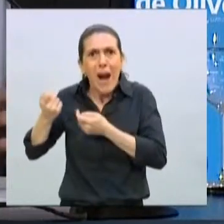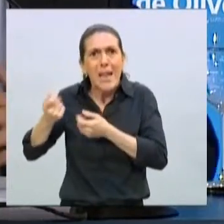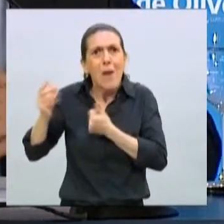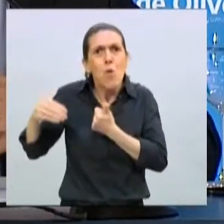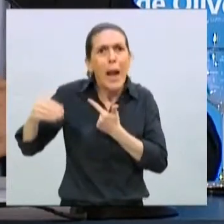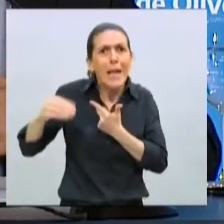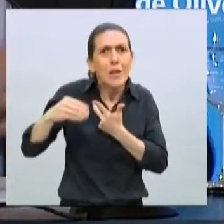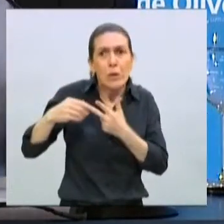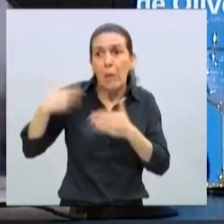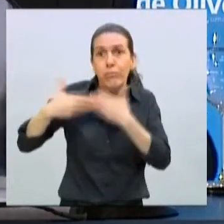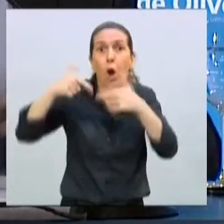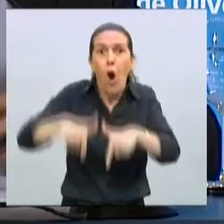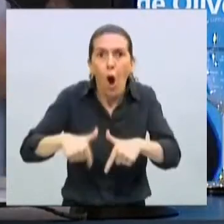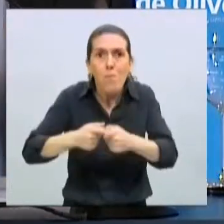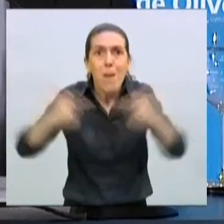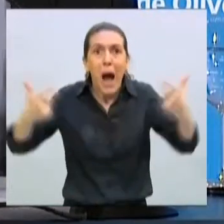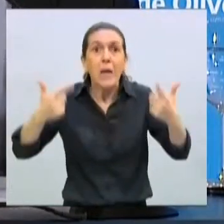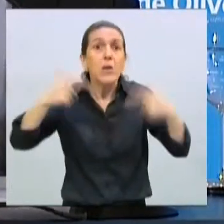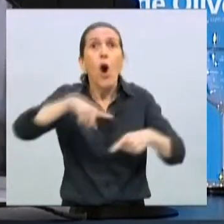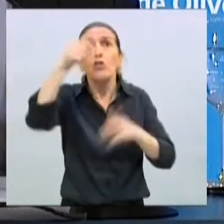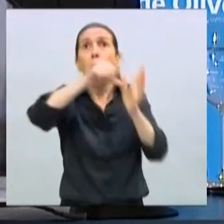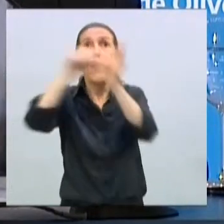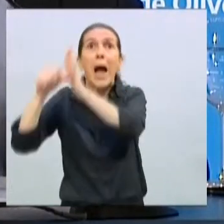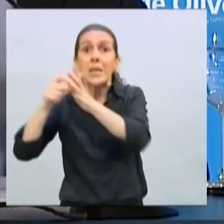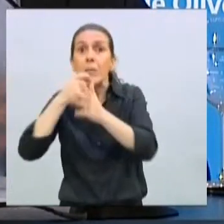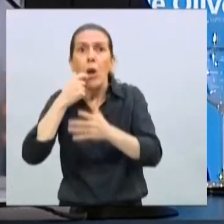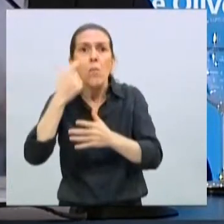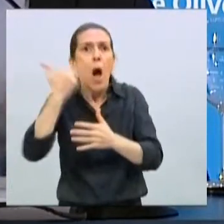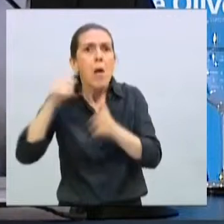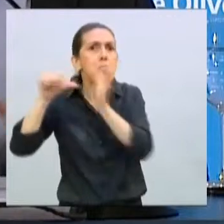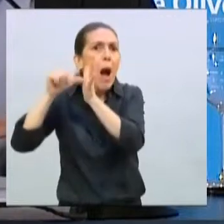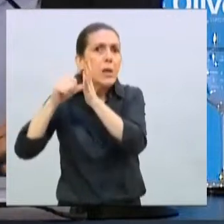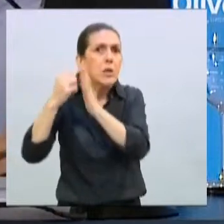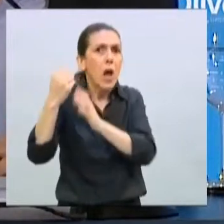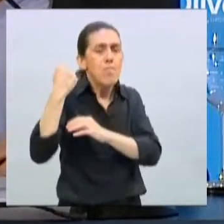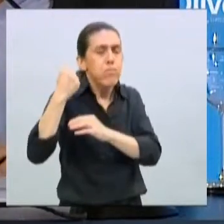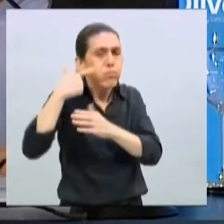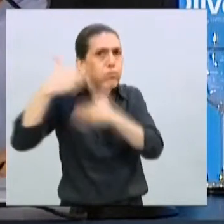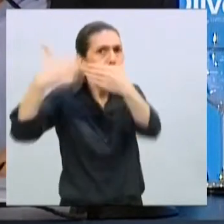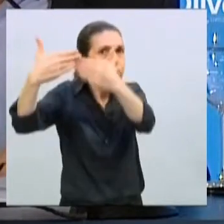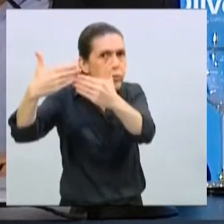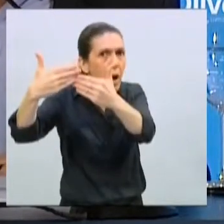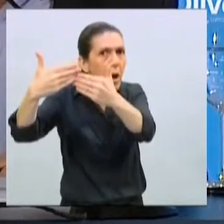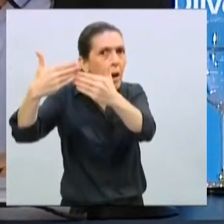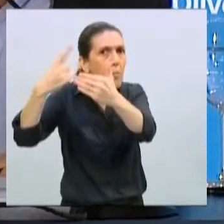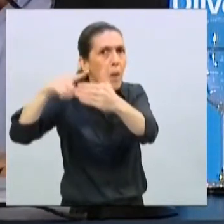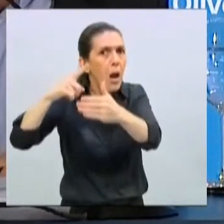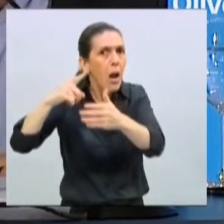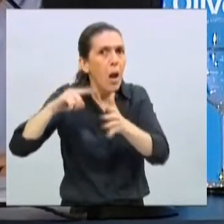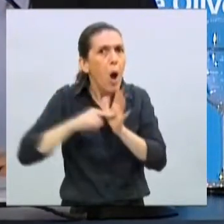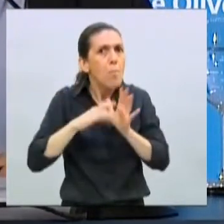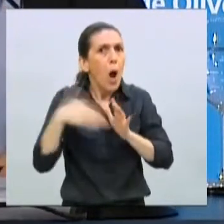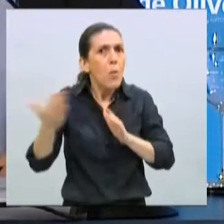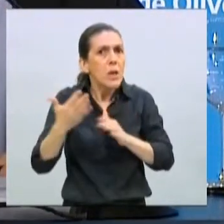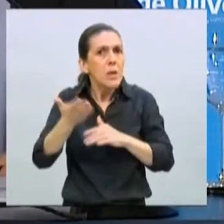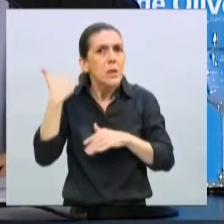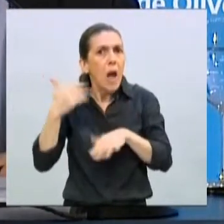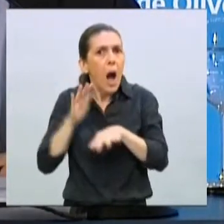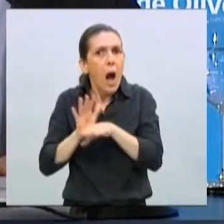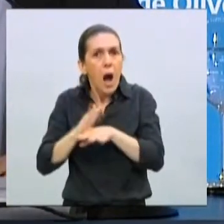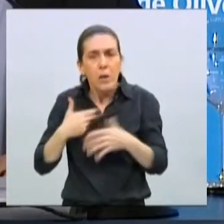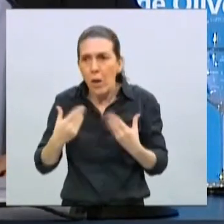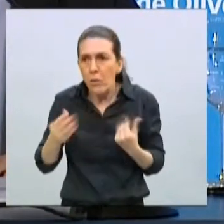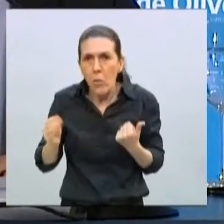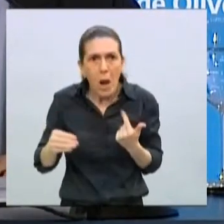en otros países, no aguanta ni el país más desarrollado. Pero la provincia de Buenos Aires, que estaba muy atrás, se ha puesto